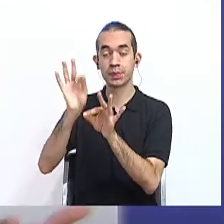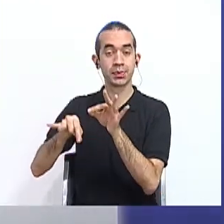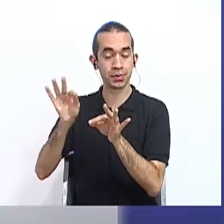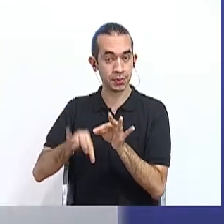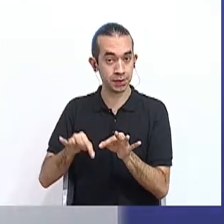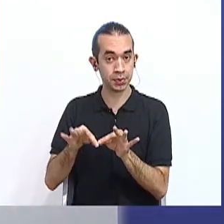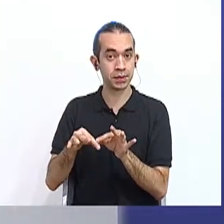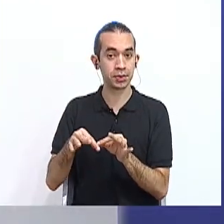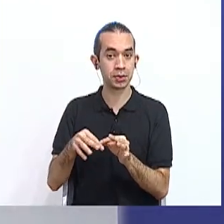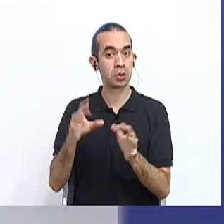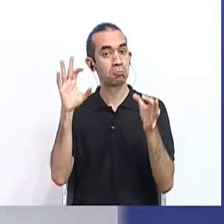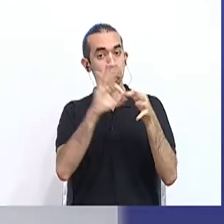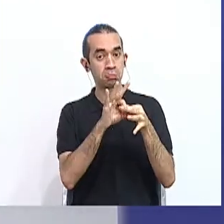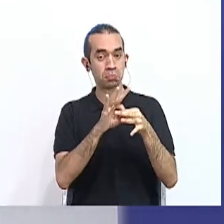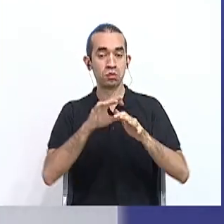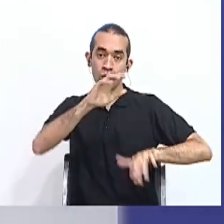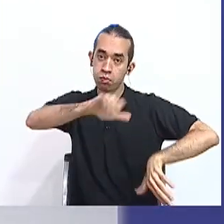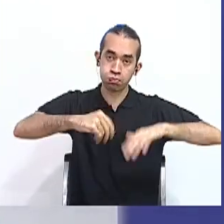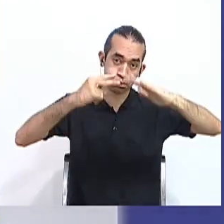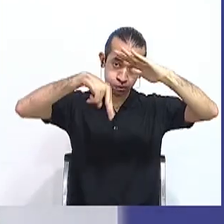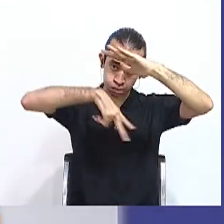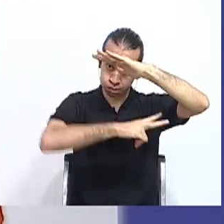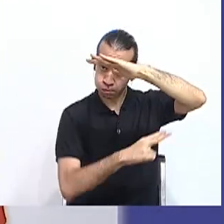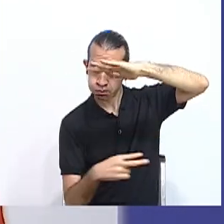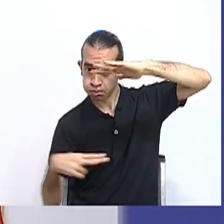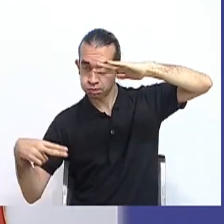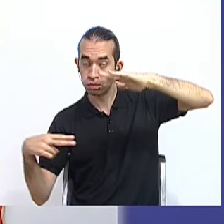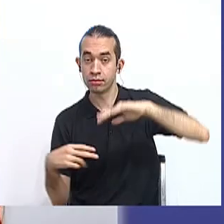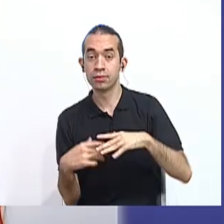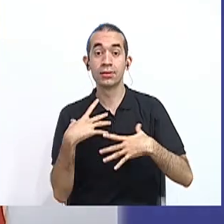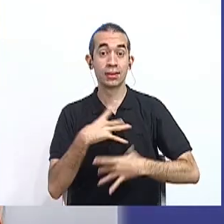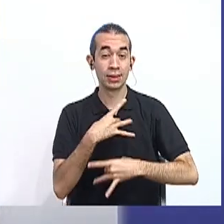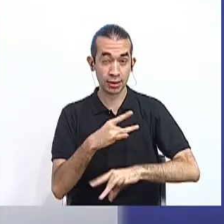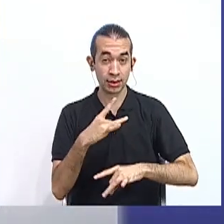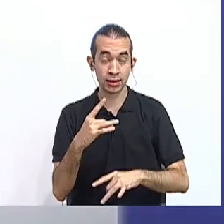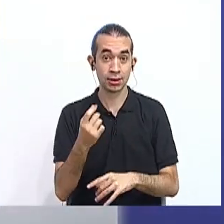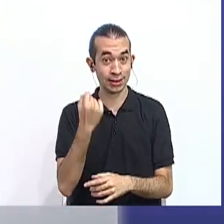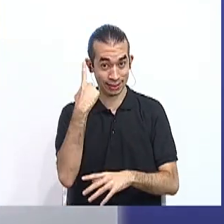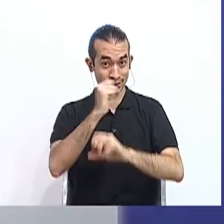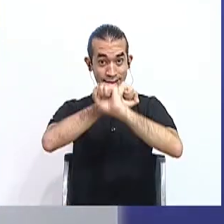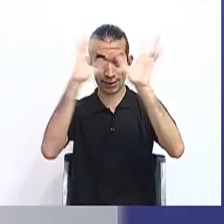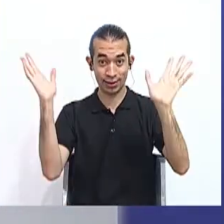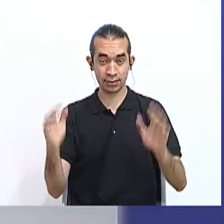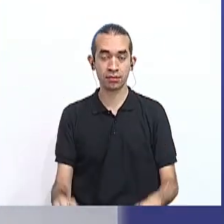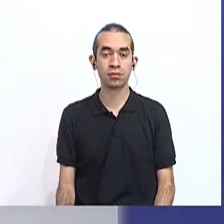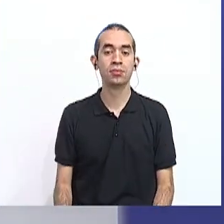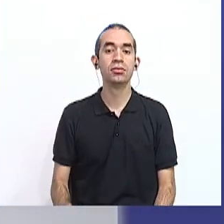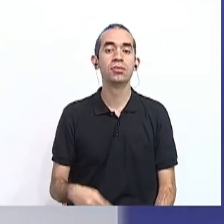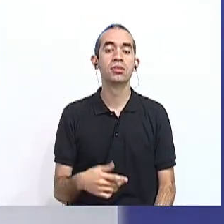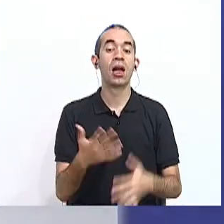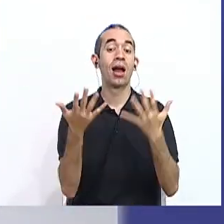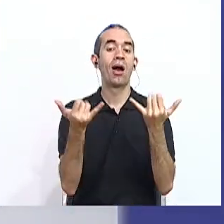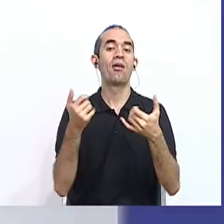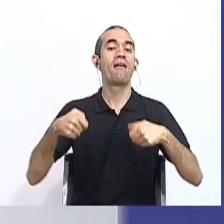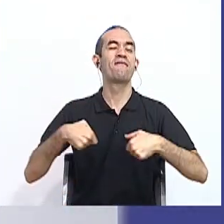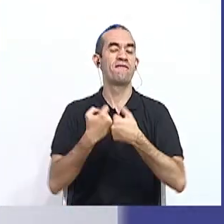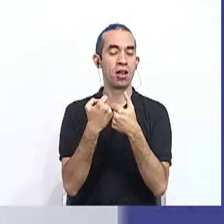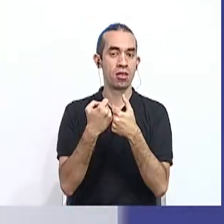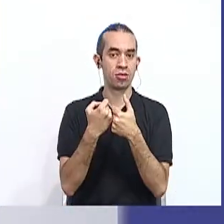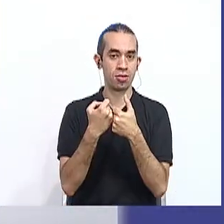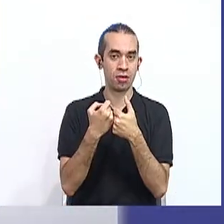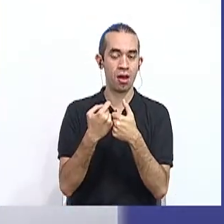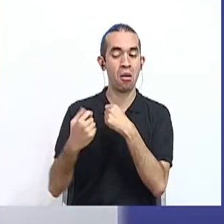pensar en el buceo. Interesante, ¿quedó bien claro? Muy bien, yo quiero dejarles un reto. Vamos a ir a una pausa